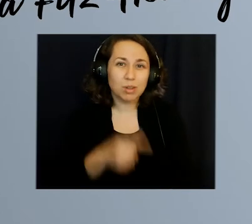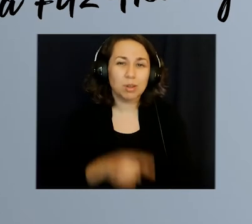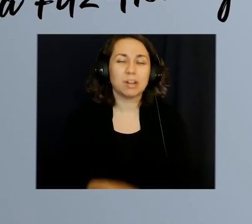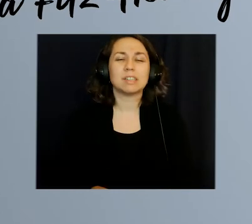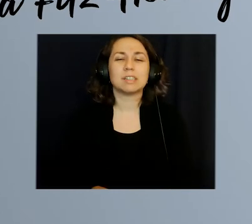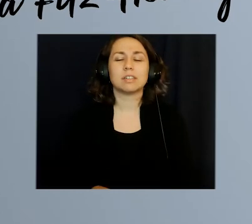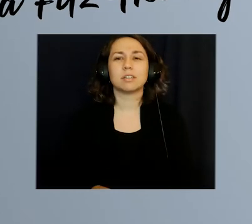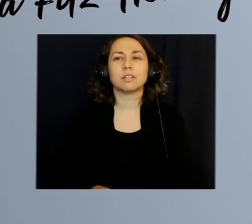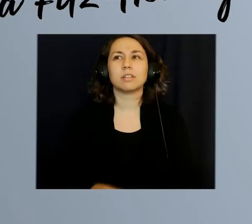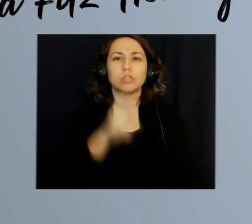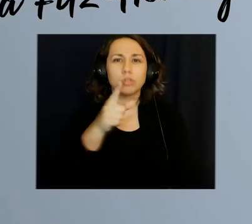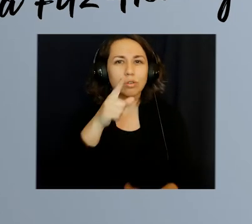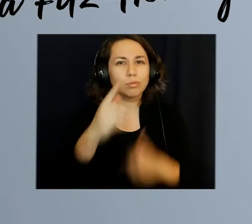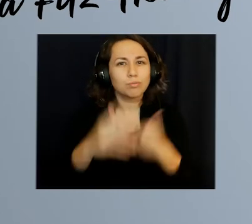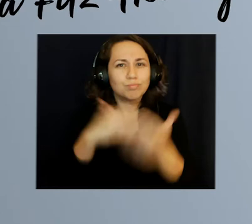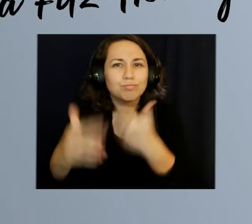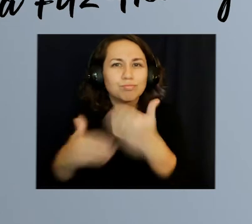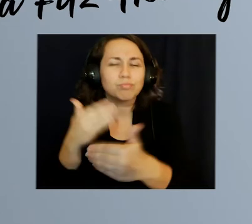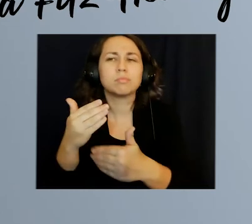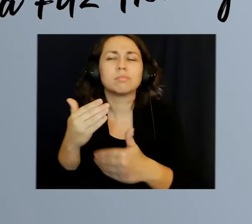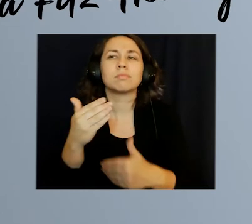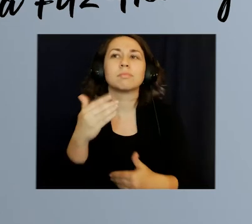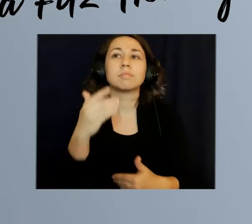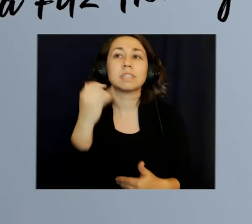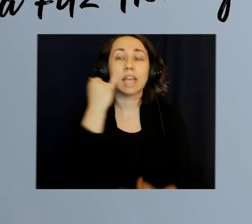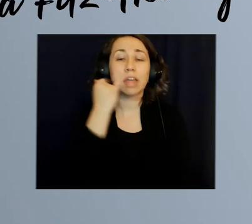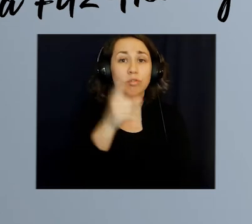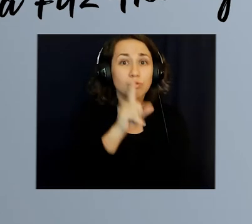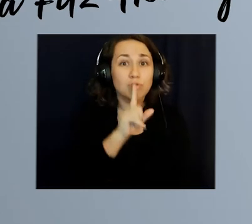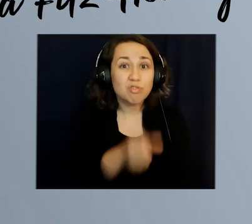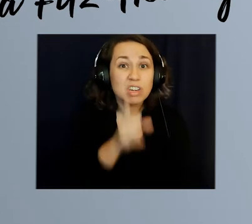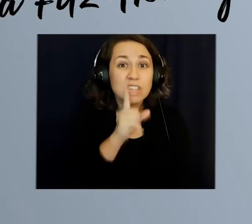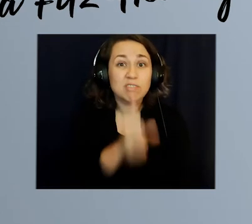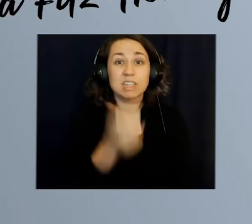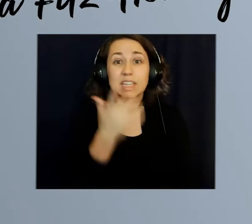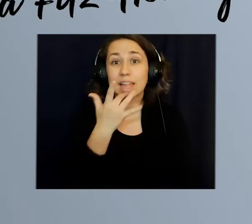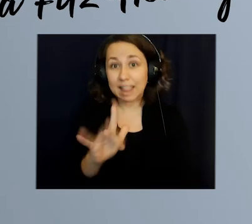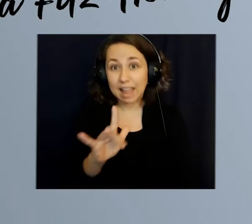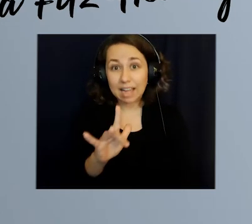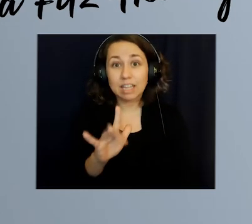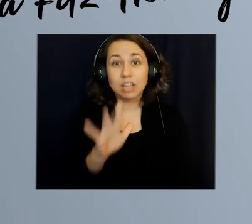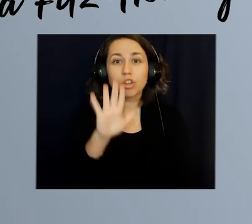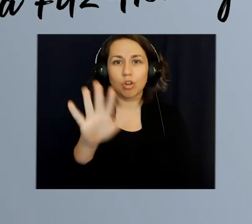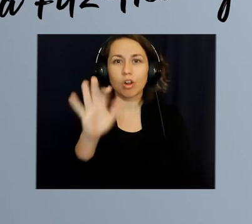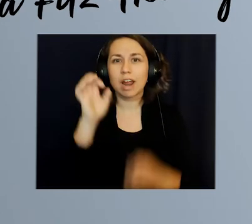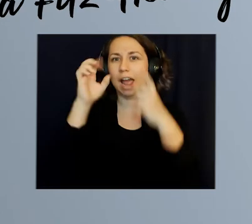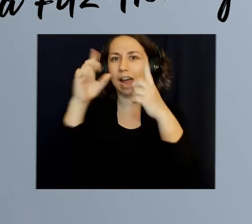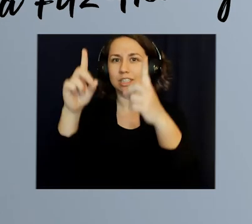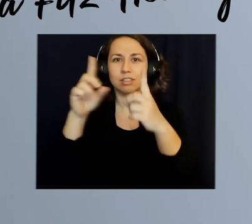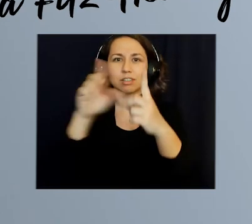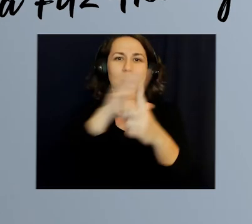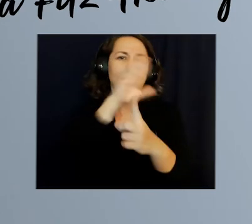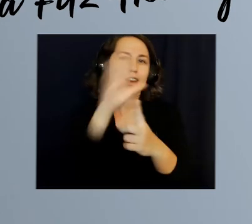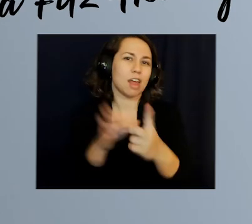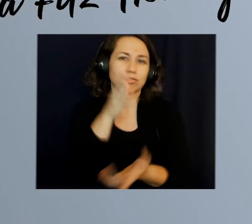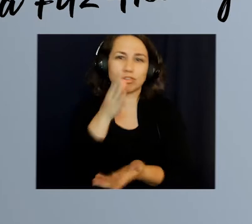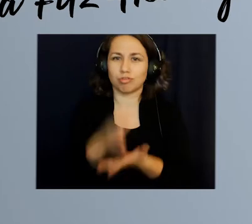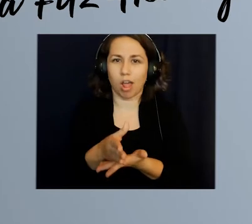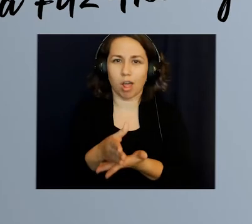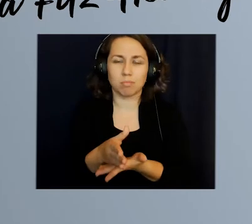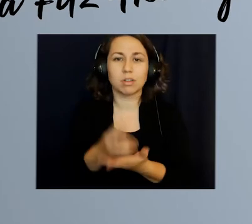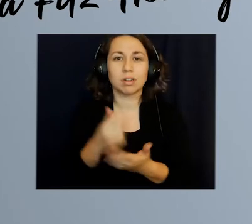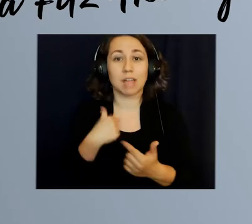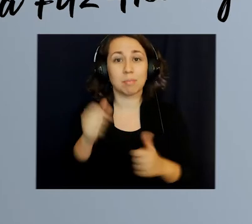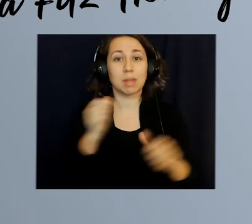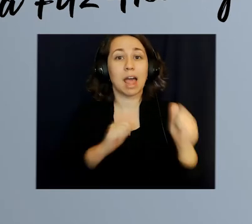tu educación nunca terminará. Yo soy actriz, escritora, música, y estoy aprendiendo